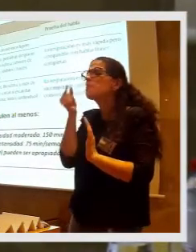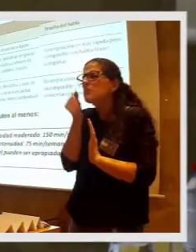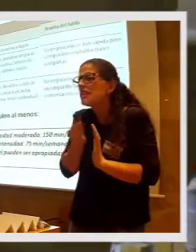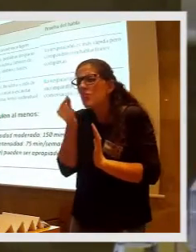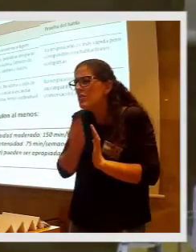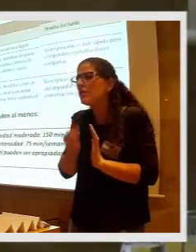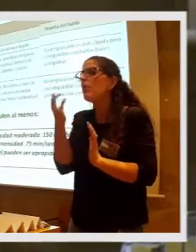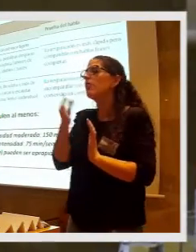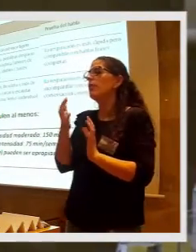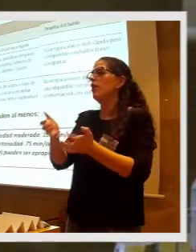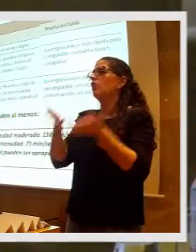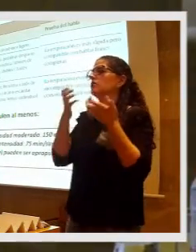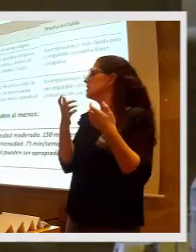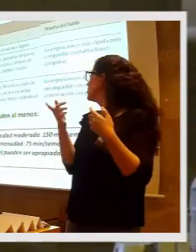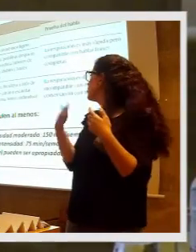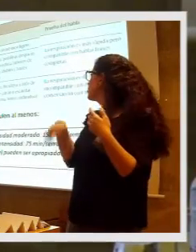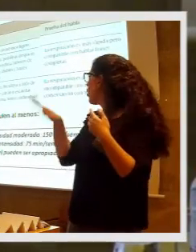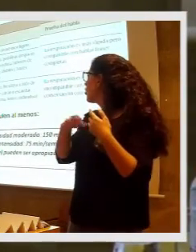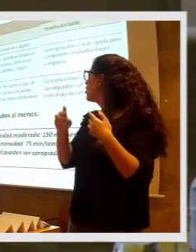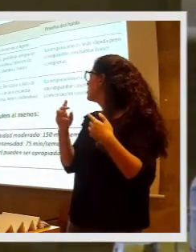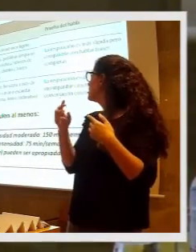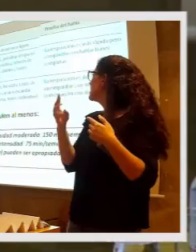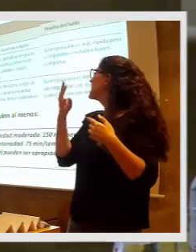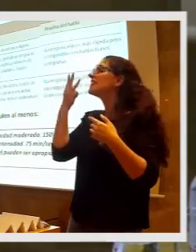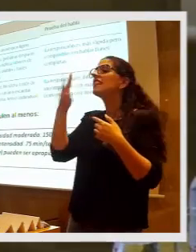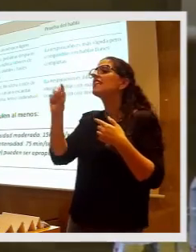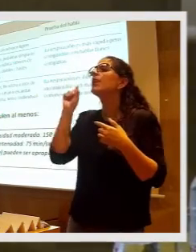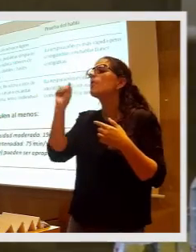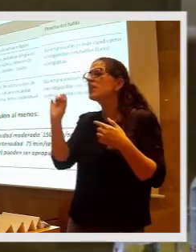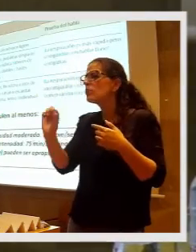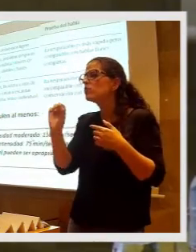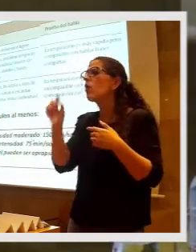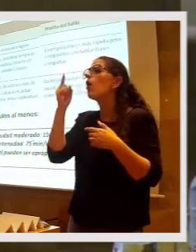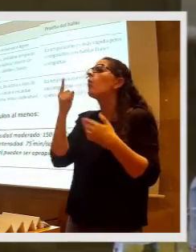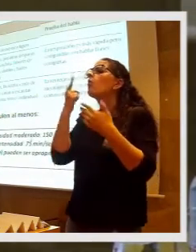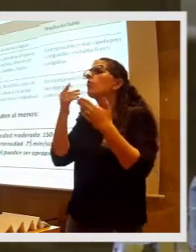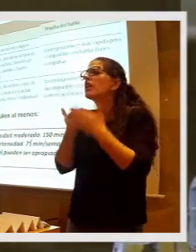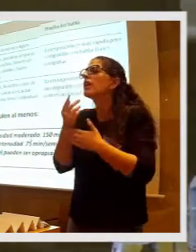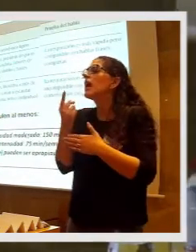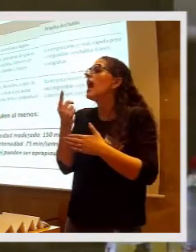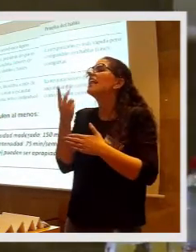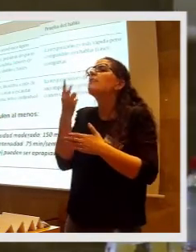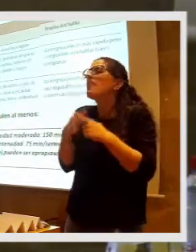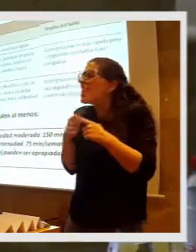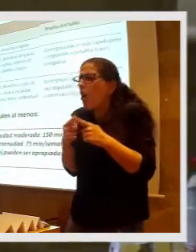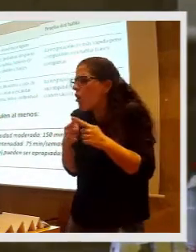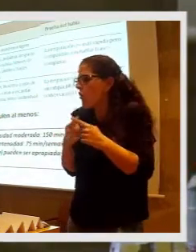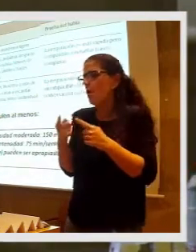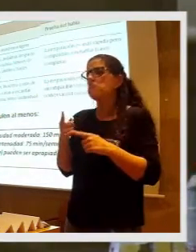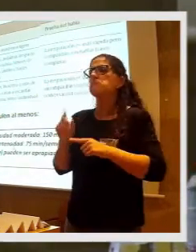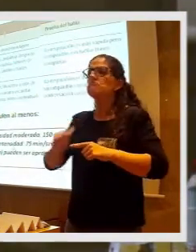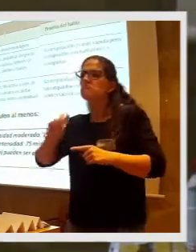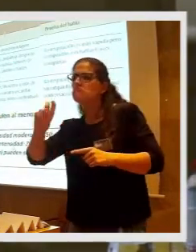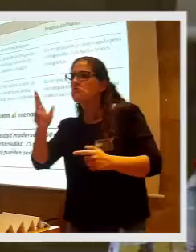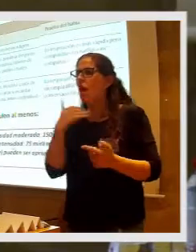aquí, 30 minutos al día, 5 días a la semana de actividad física moderada. Pero claro, decimos, ¿y qué es